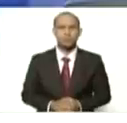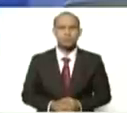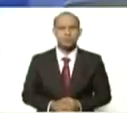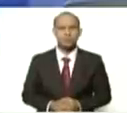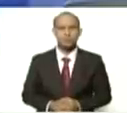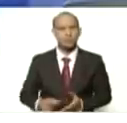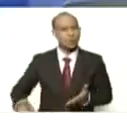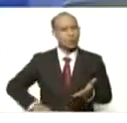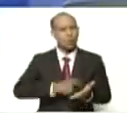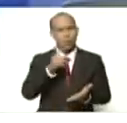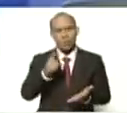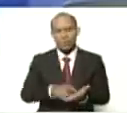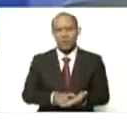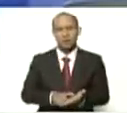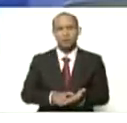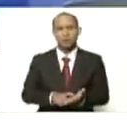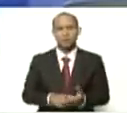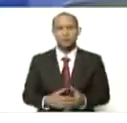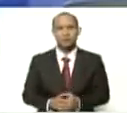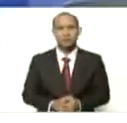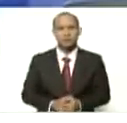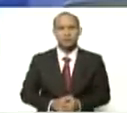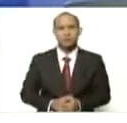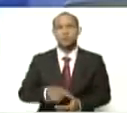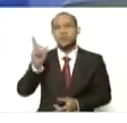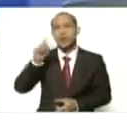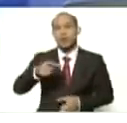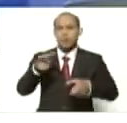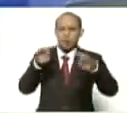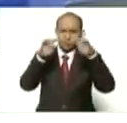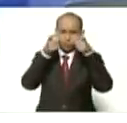completamente todo y supervisar